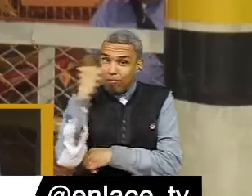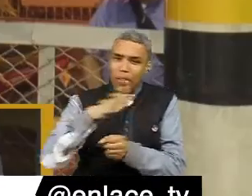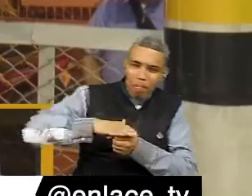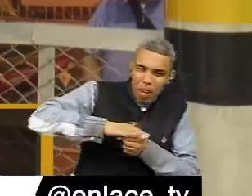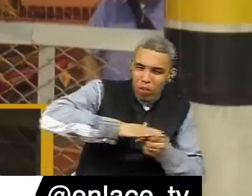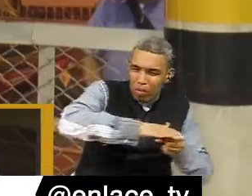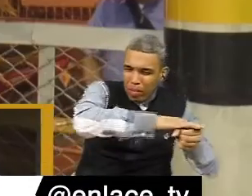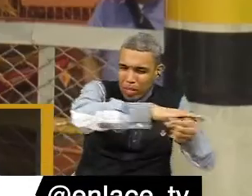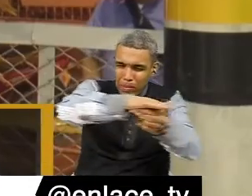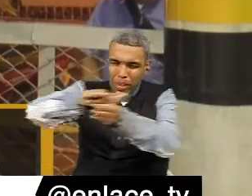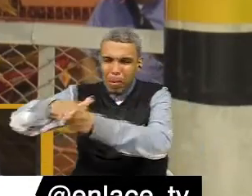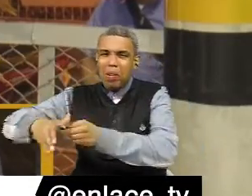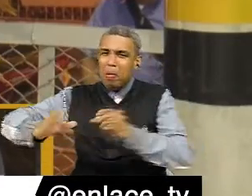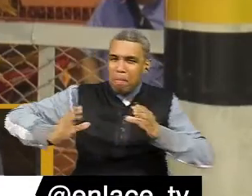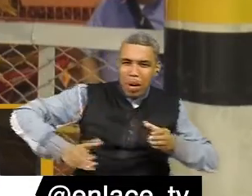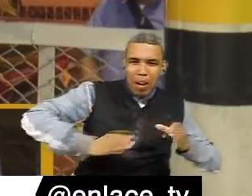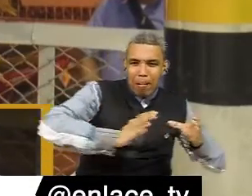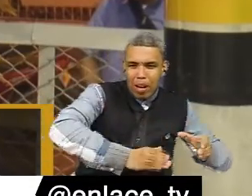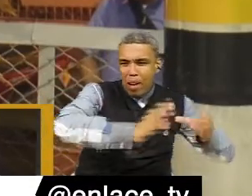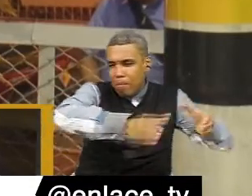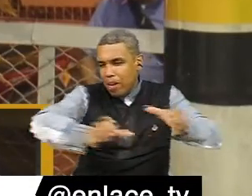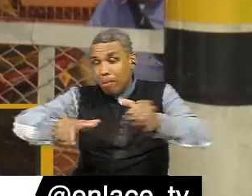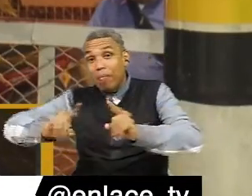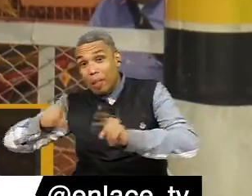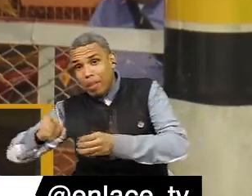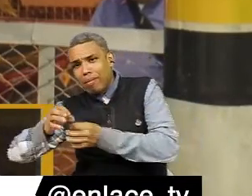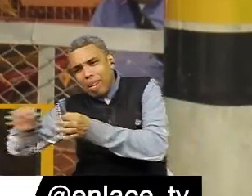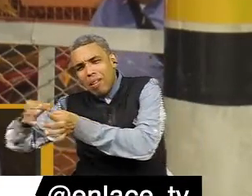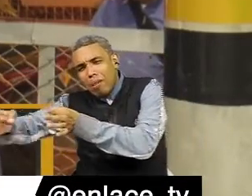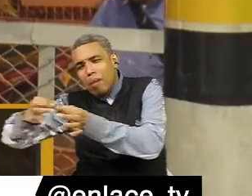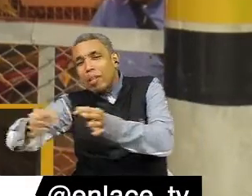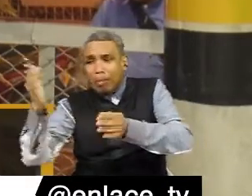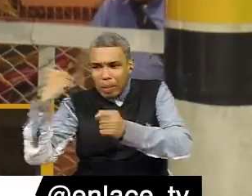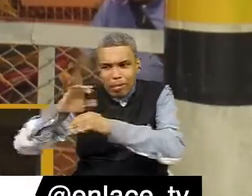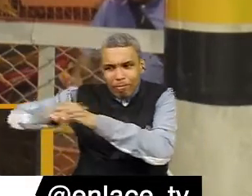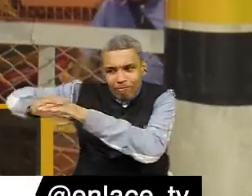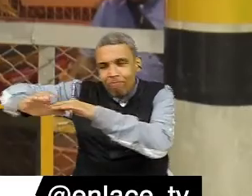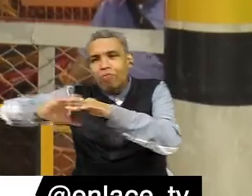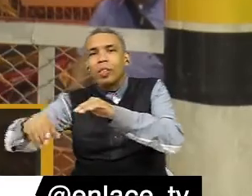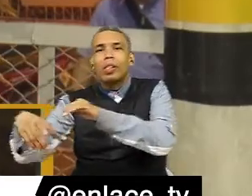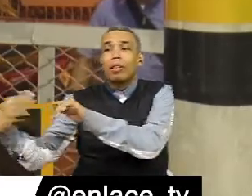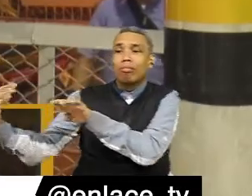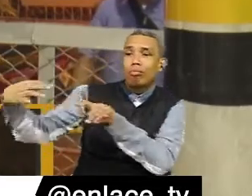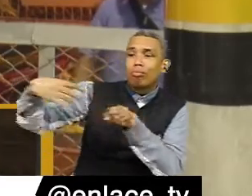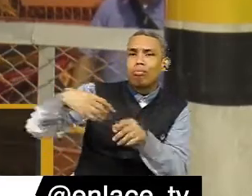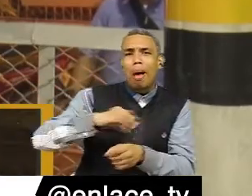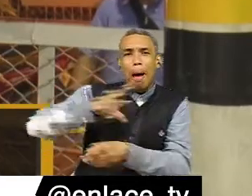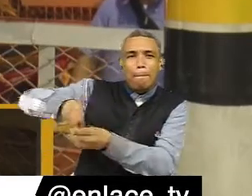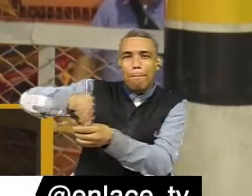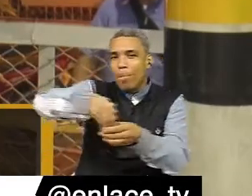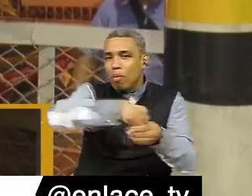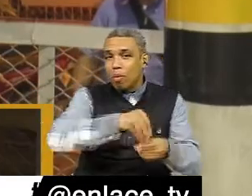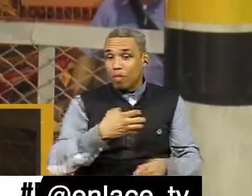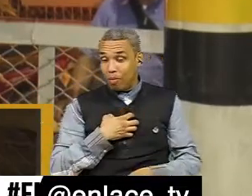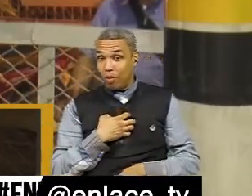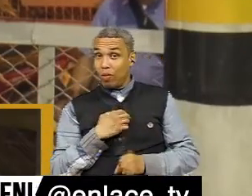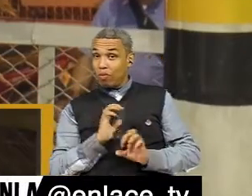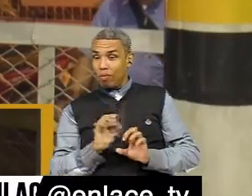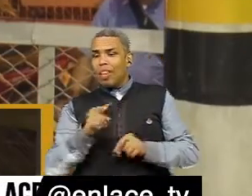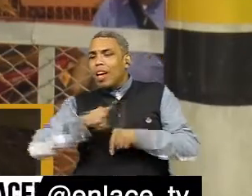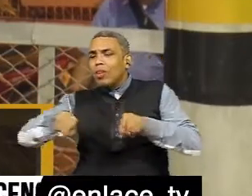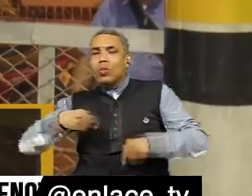comunas, estuvimos en corregimientos. Ha sido buena la experiencia porque esto llama a que nuevas generaciones también